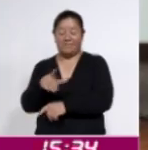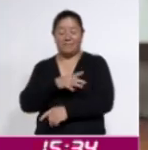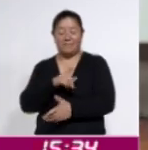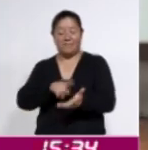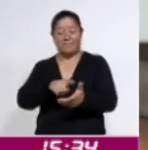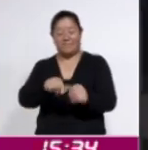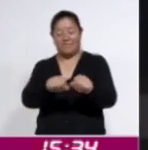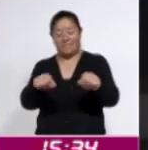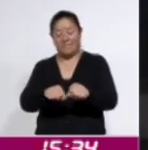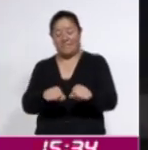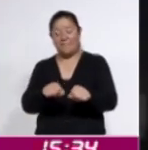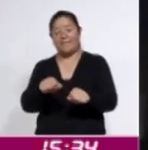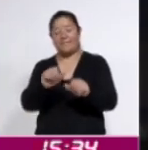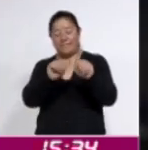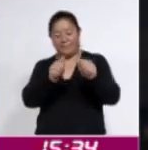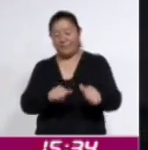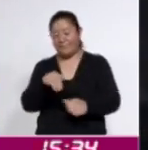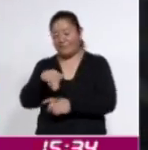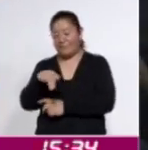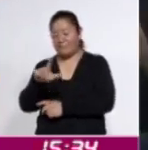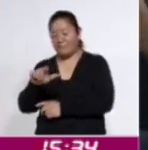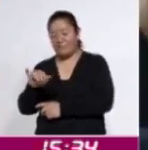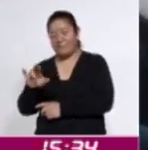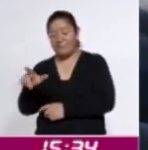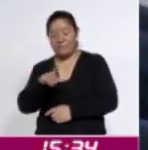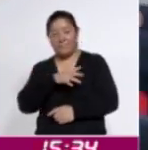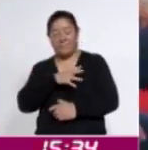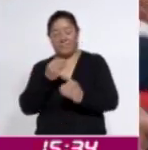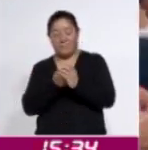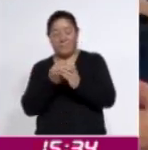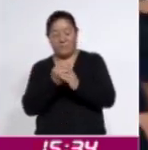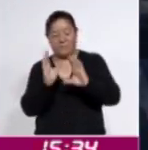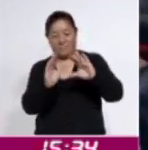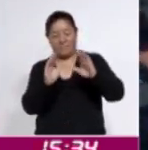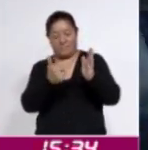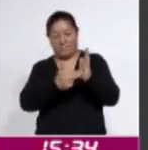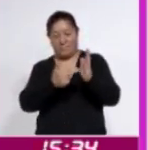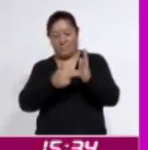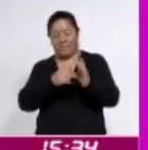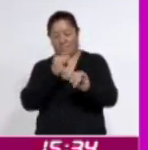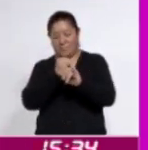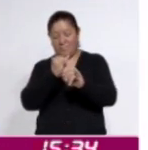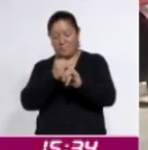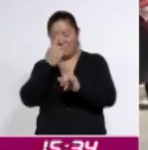Arte Miguel N. Lira se impartió el taller de uso básico de Internet para adultos mayores.